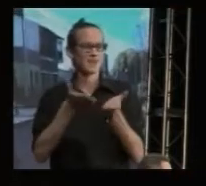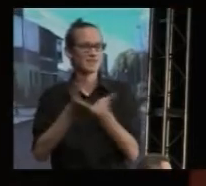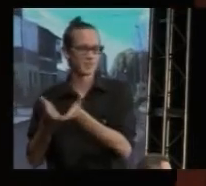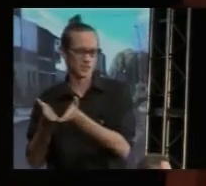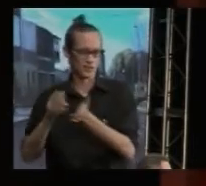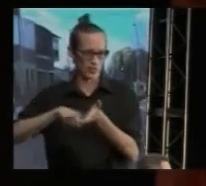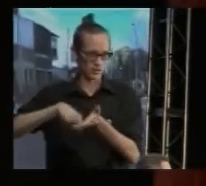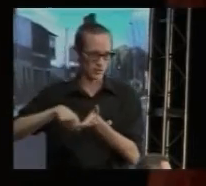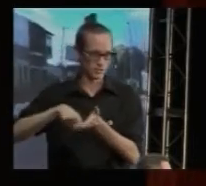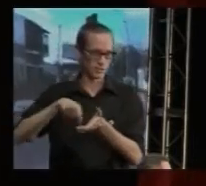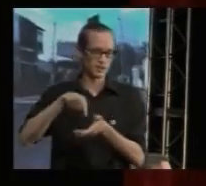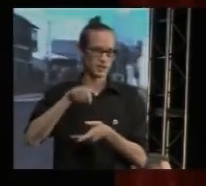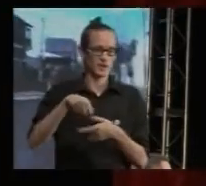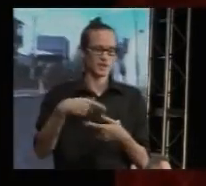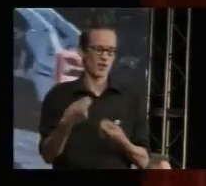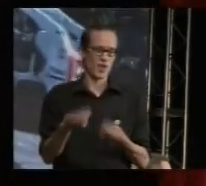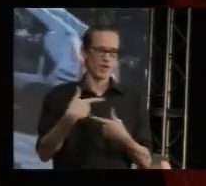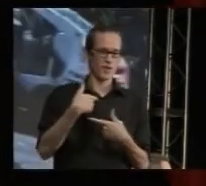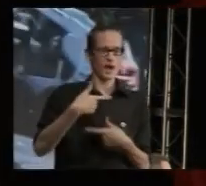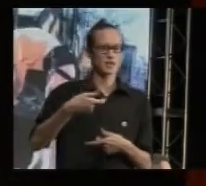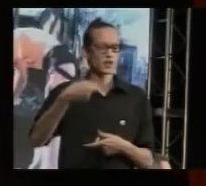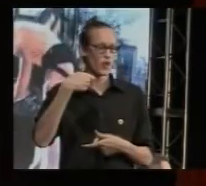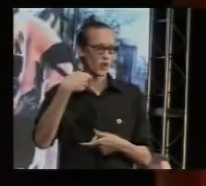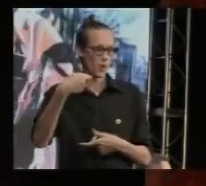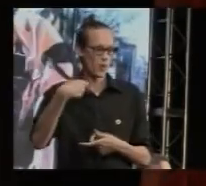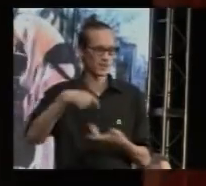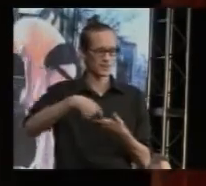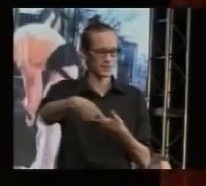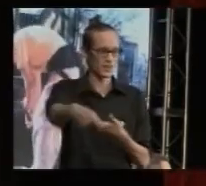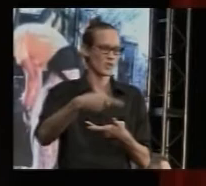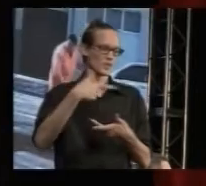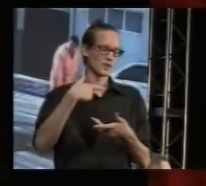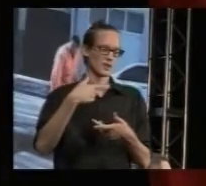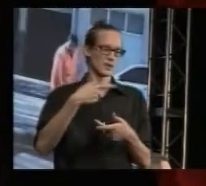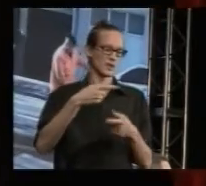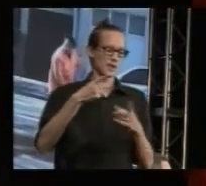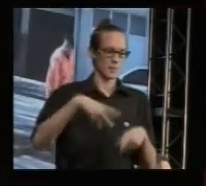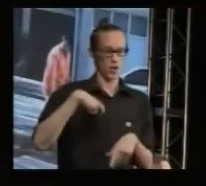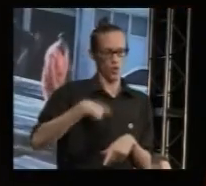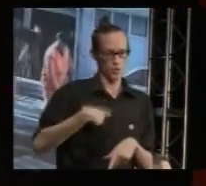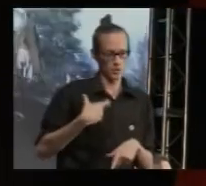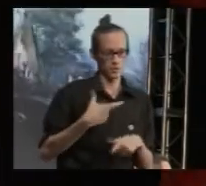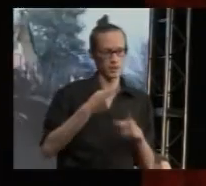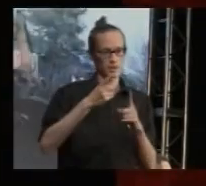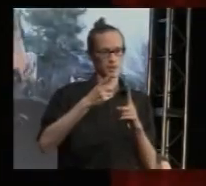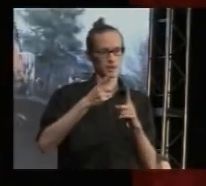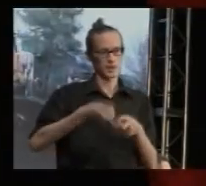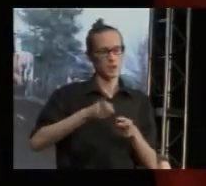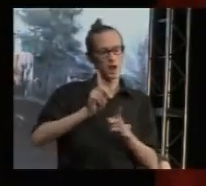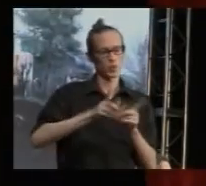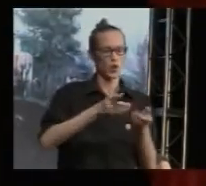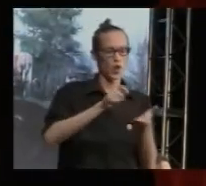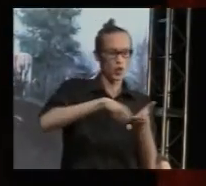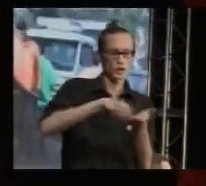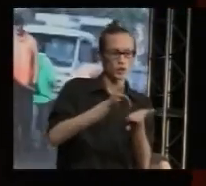gozar de aportes jubilatorios y obras sociales y pases de contrato de servicio a planta permanente para su